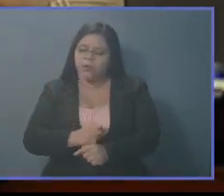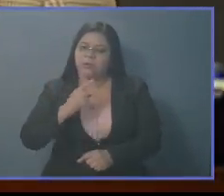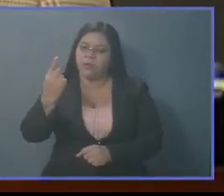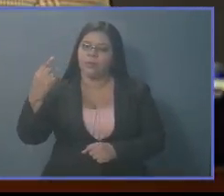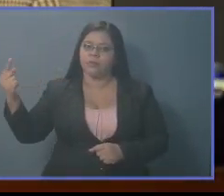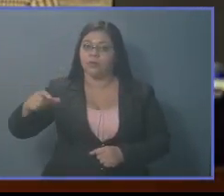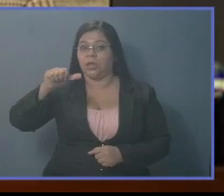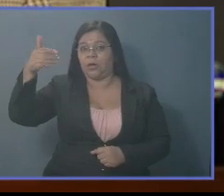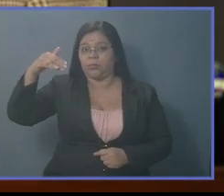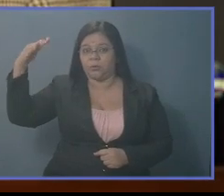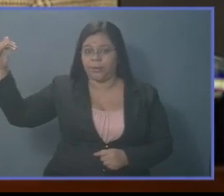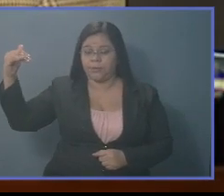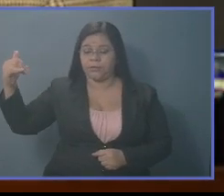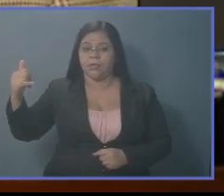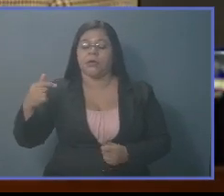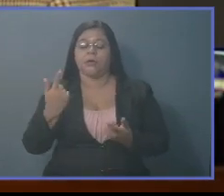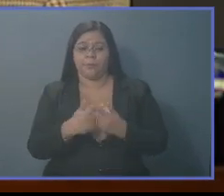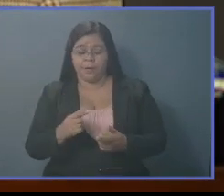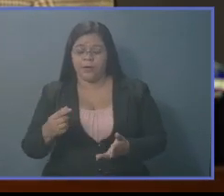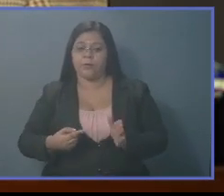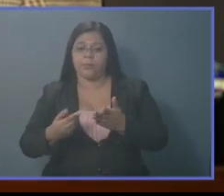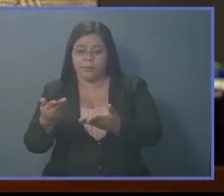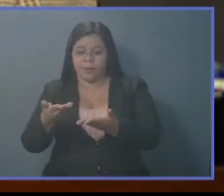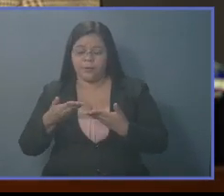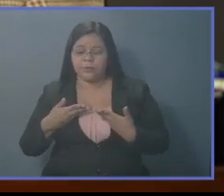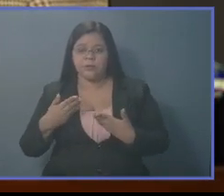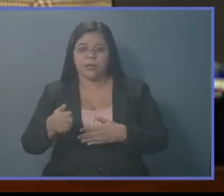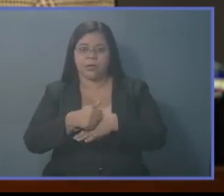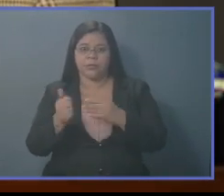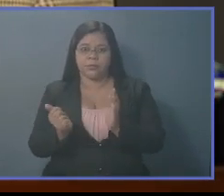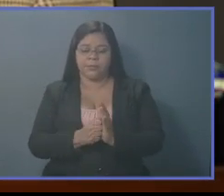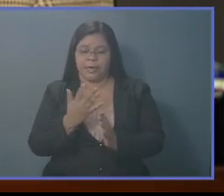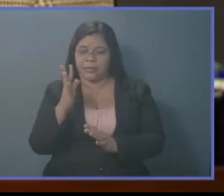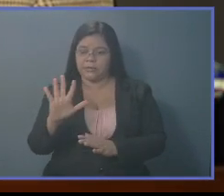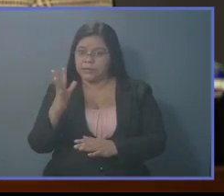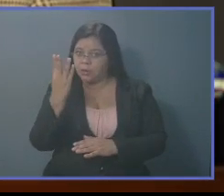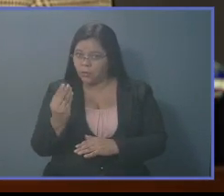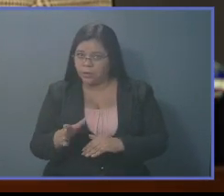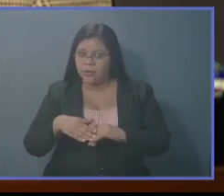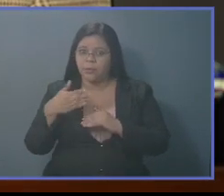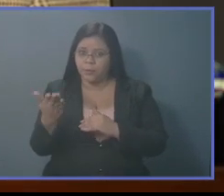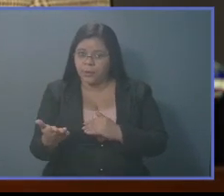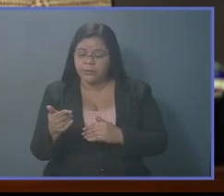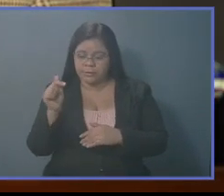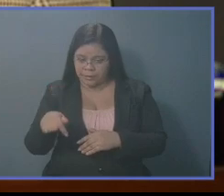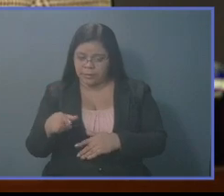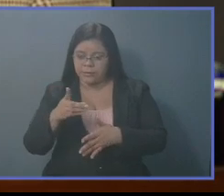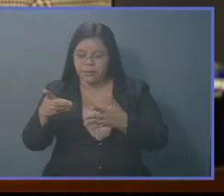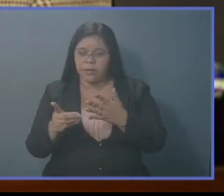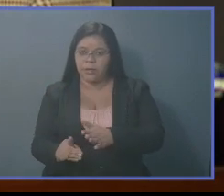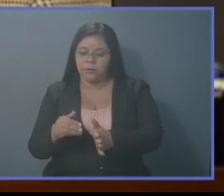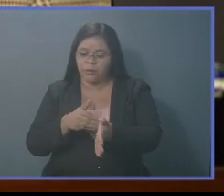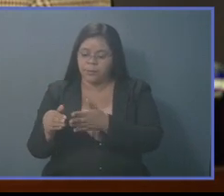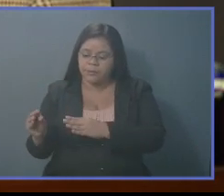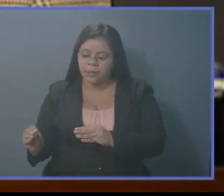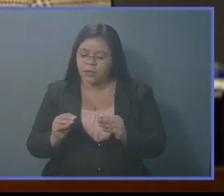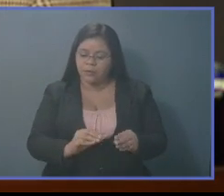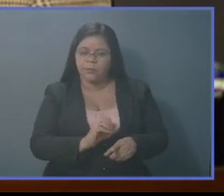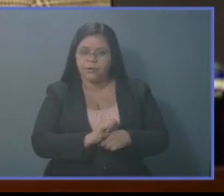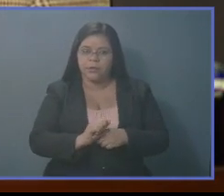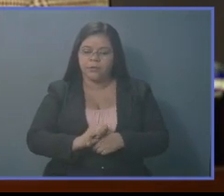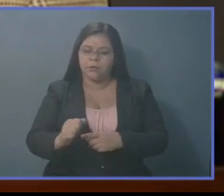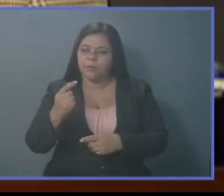Dicho ministerio deberá presentar a la Asamblea Legislativa más tardar 5 días después de la entrada en vigencia del presente decreto el plan